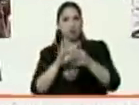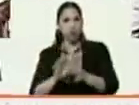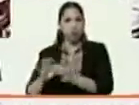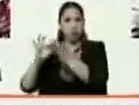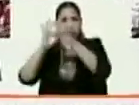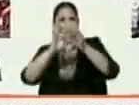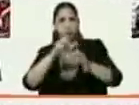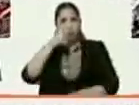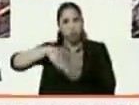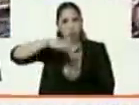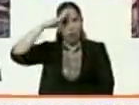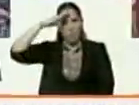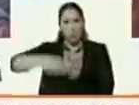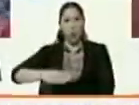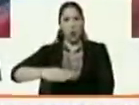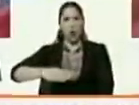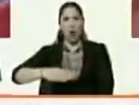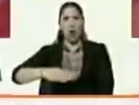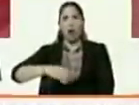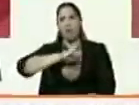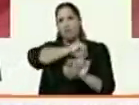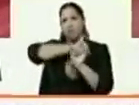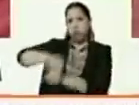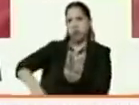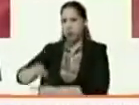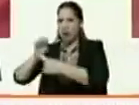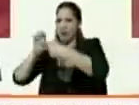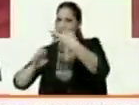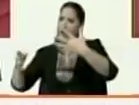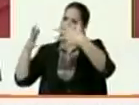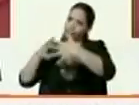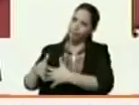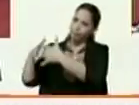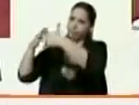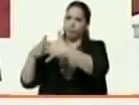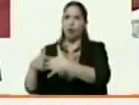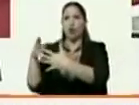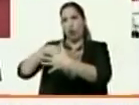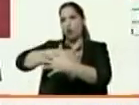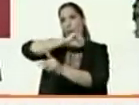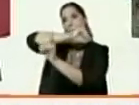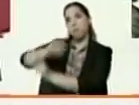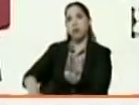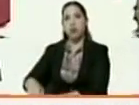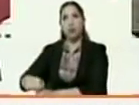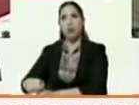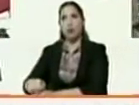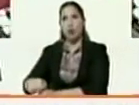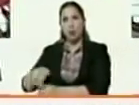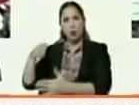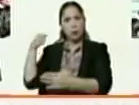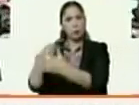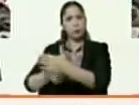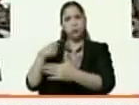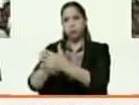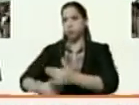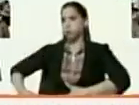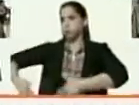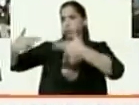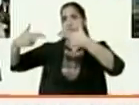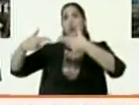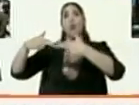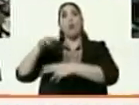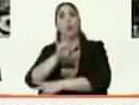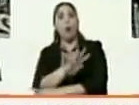cívico-militar derrotamos la estrategia de Estados Unidos, lo vencimos en la buena batalla de los cuatro